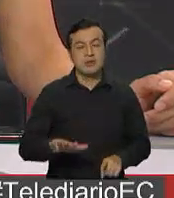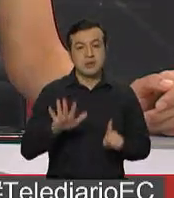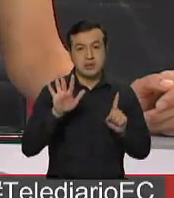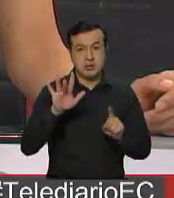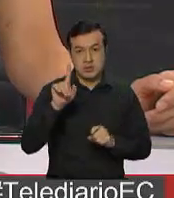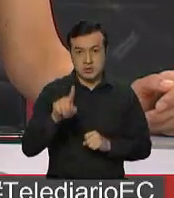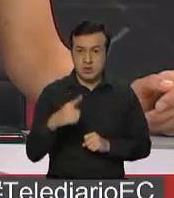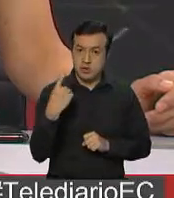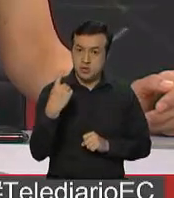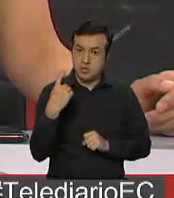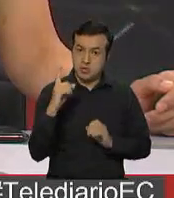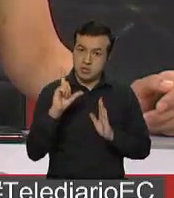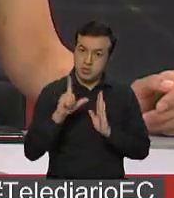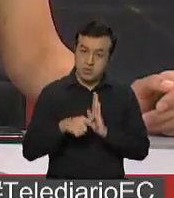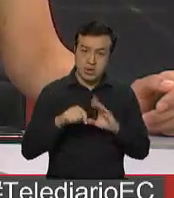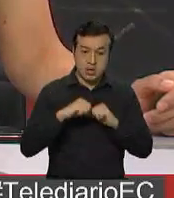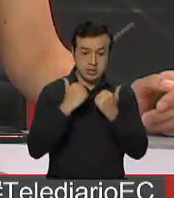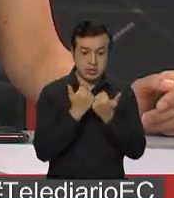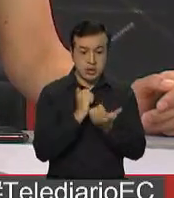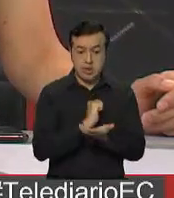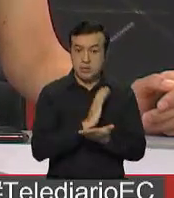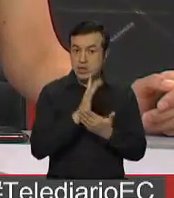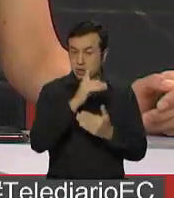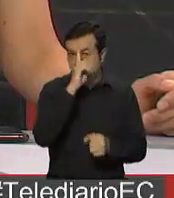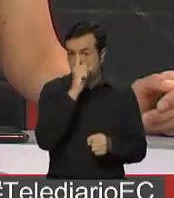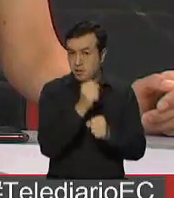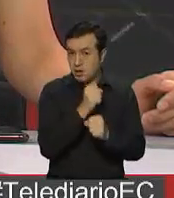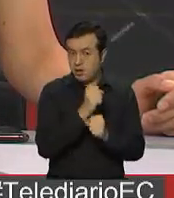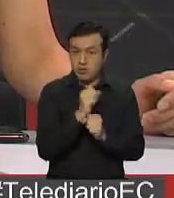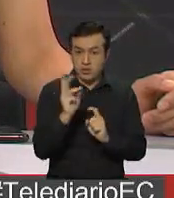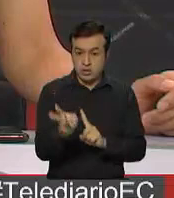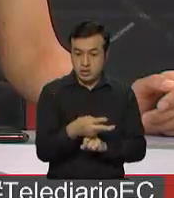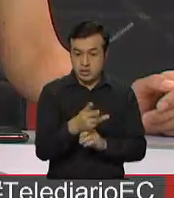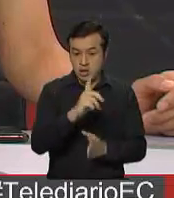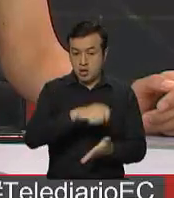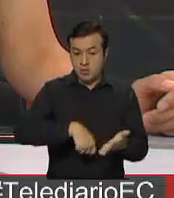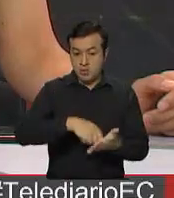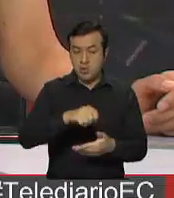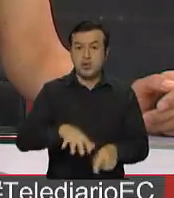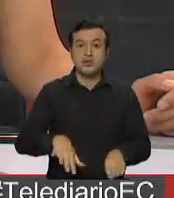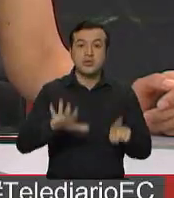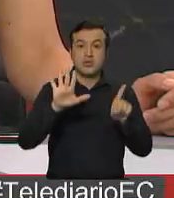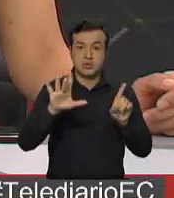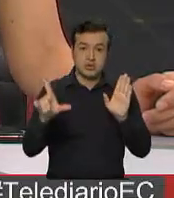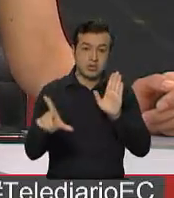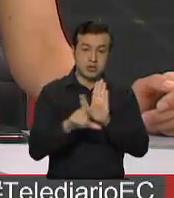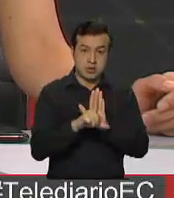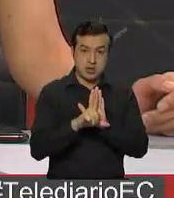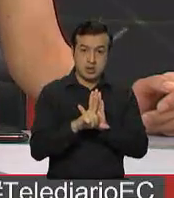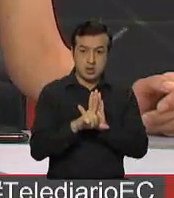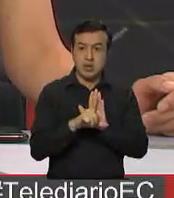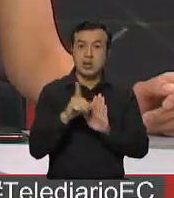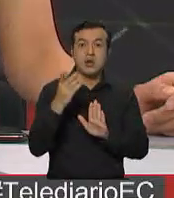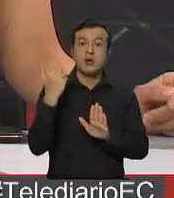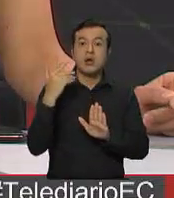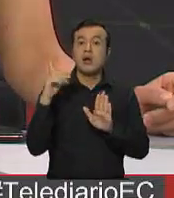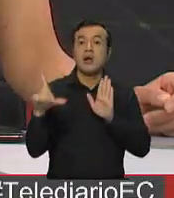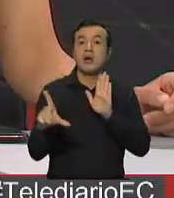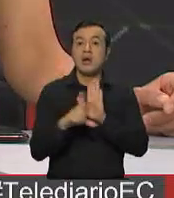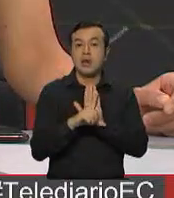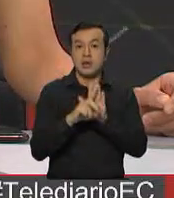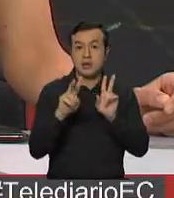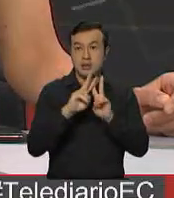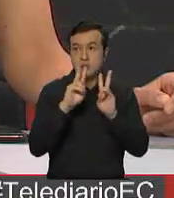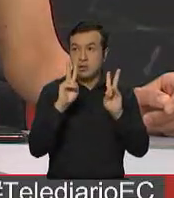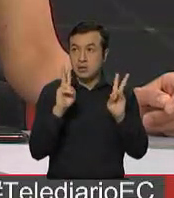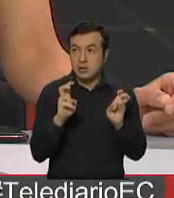6:11 a.m. El trabajo legislativo desarrollado de manera virtual posibilitó la aprobación de 6 normas. Las más recientes se refieren a la Ley de La Palma